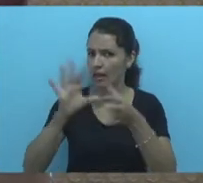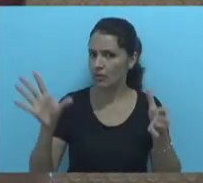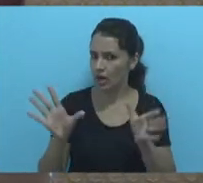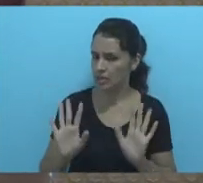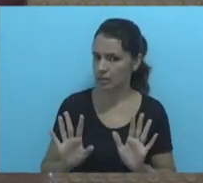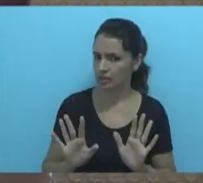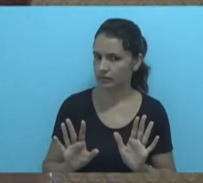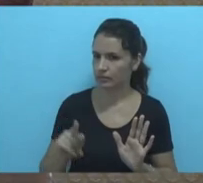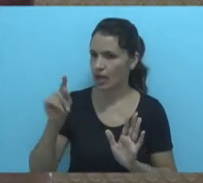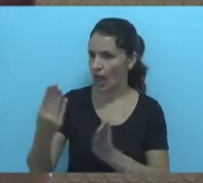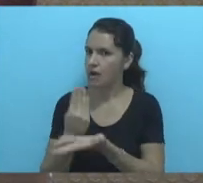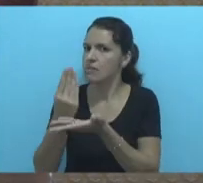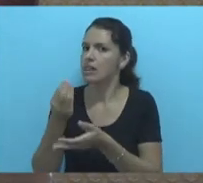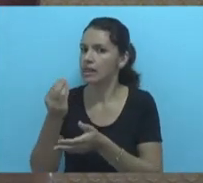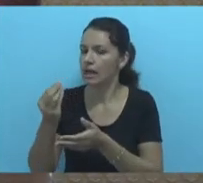que representa.